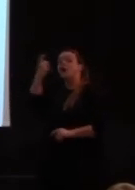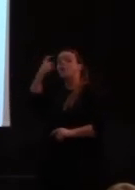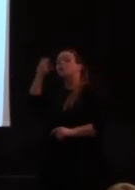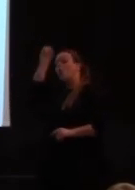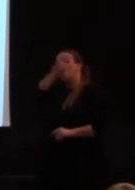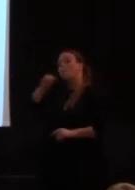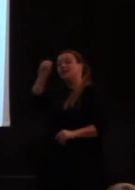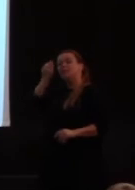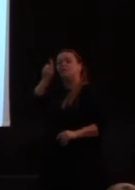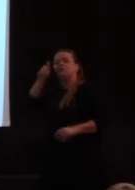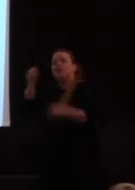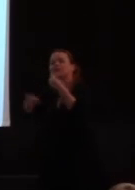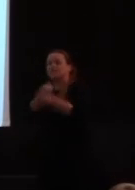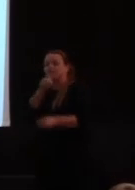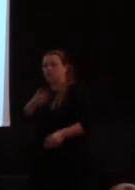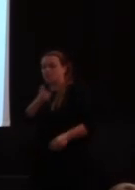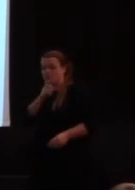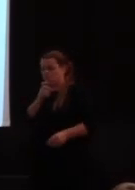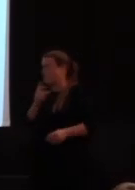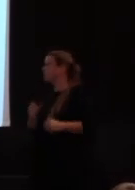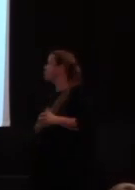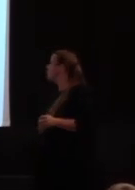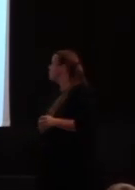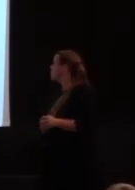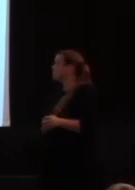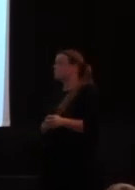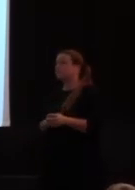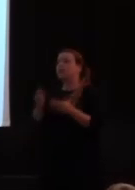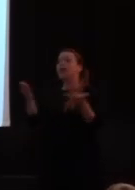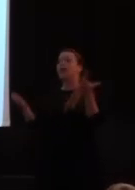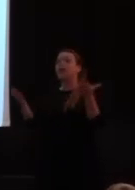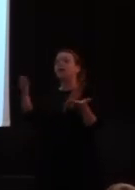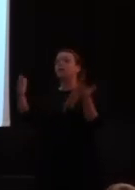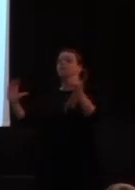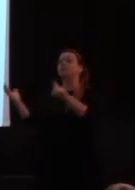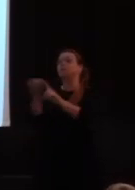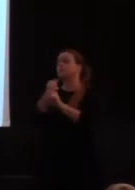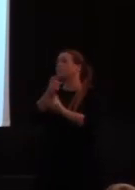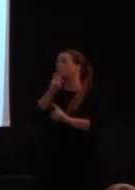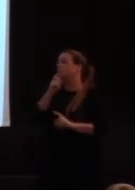hacerlo, ¿no? Para encontrar este punto de equilibrio.